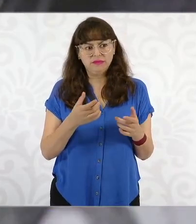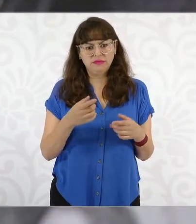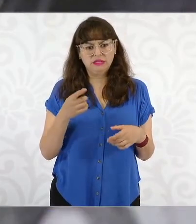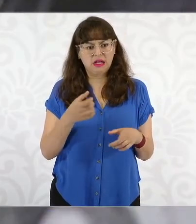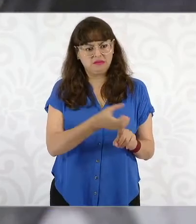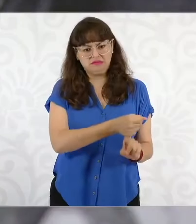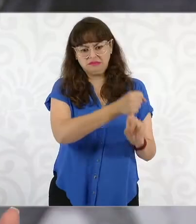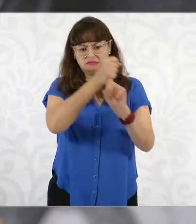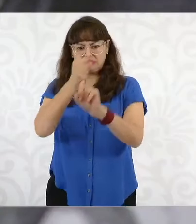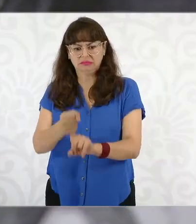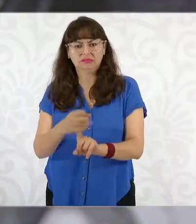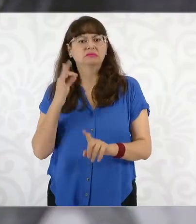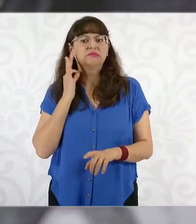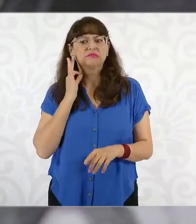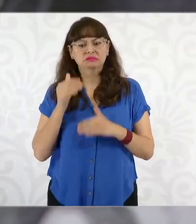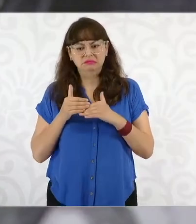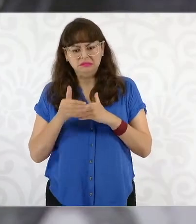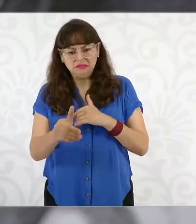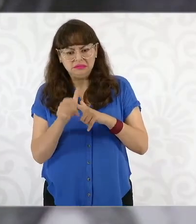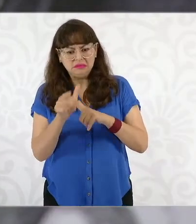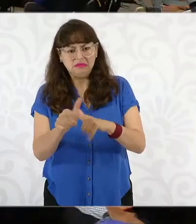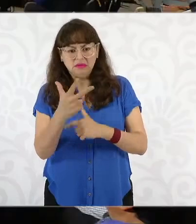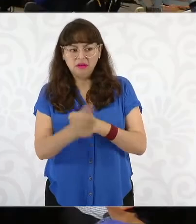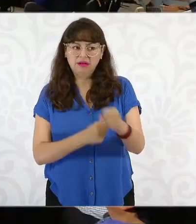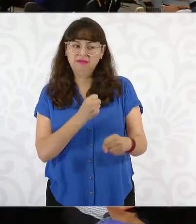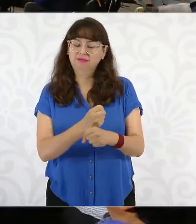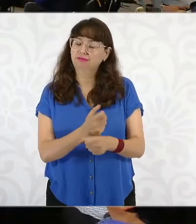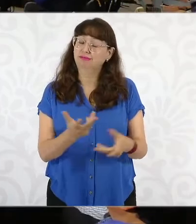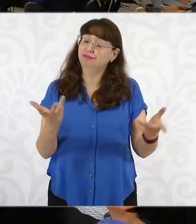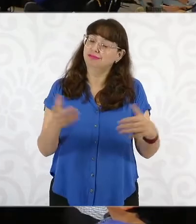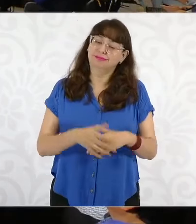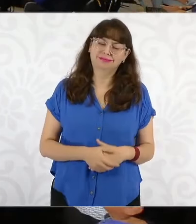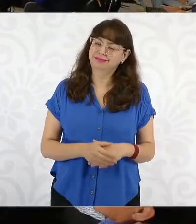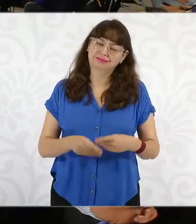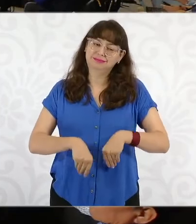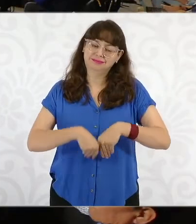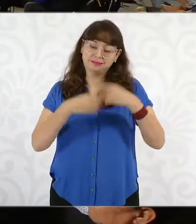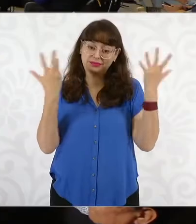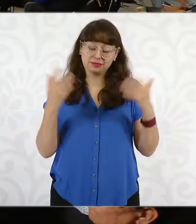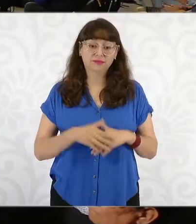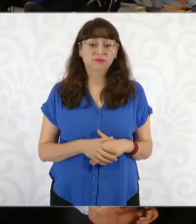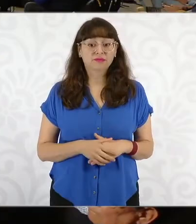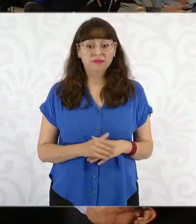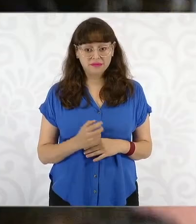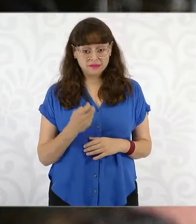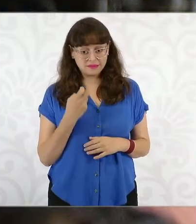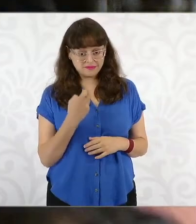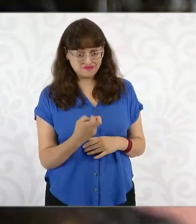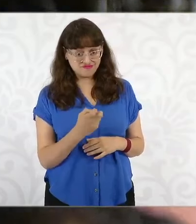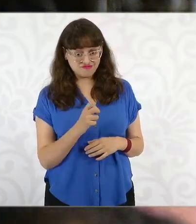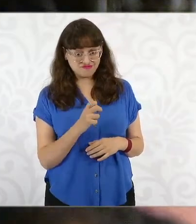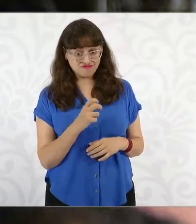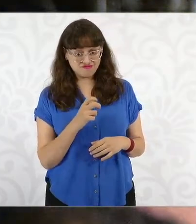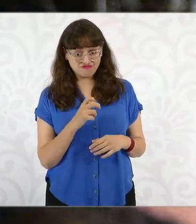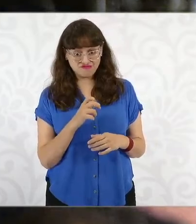posteriores, pues se explica solito. Usted había dicho que se descartaba, o bueno, había dado a entender descartar